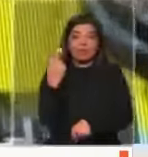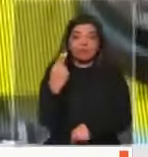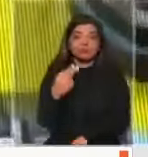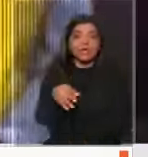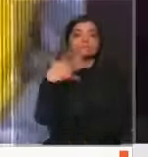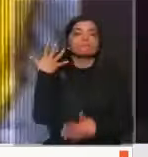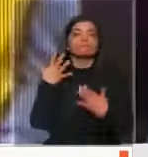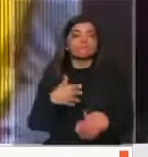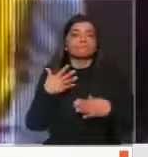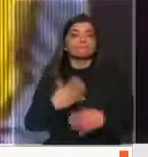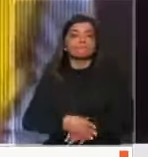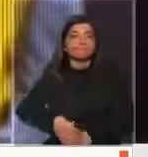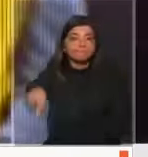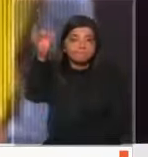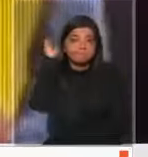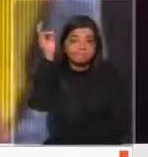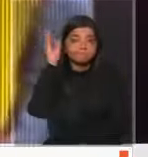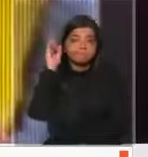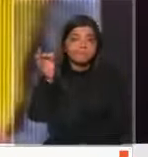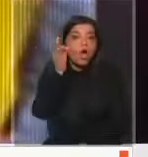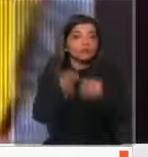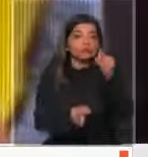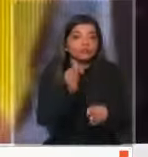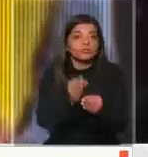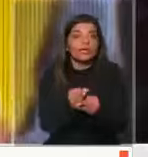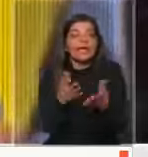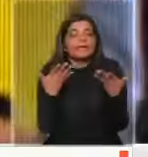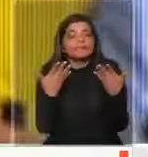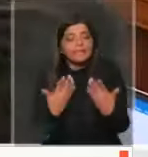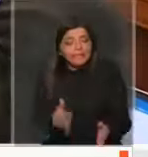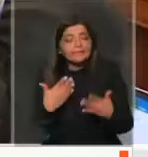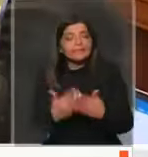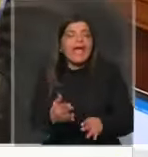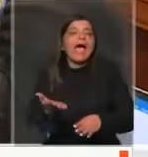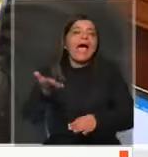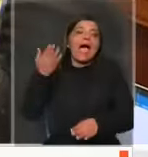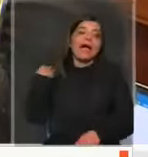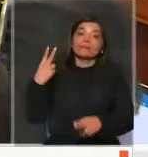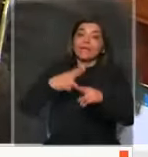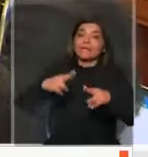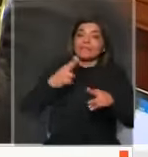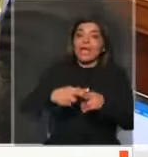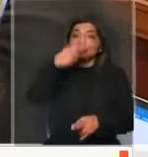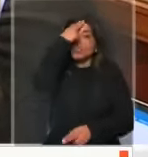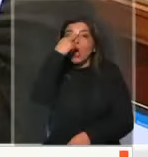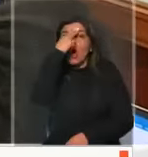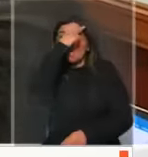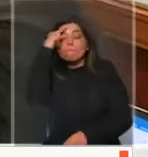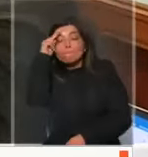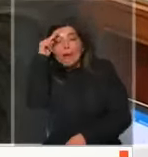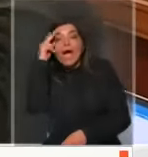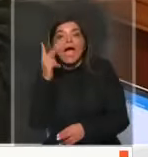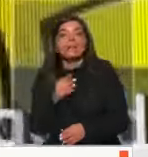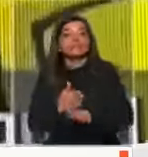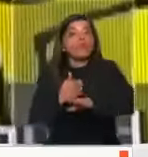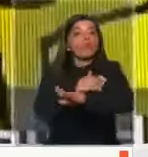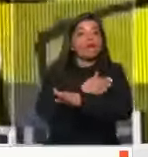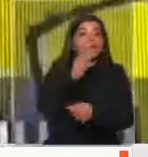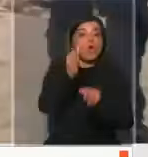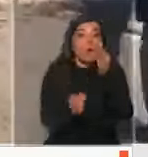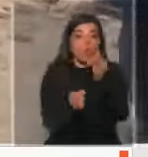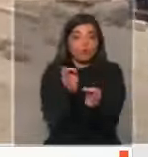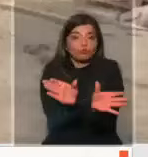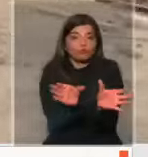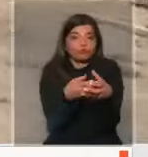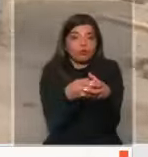¿Cuál es el escenario que viene acá? Esta audiencia es un déjà vu, algo que ya se hizo en el mes de marzo, que fue previo al juicio del clan de los